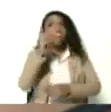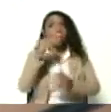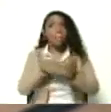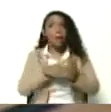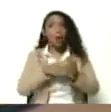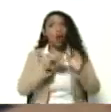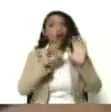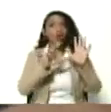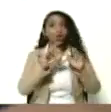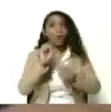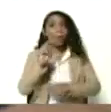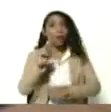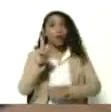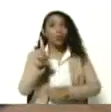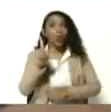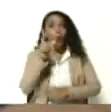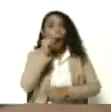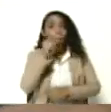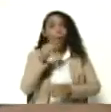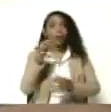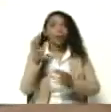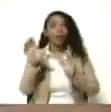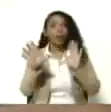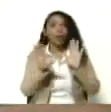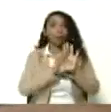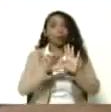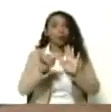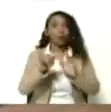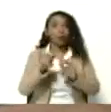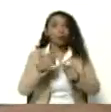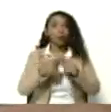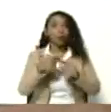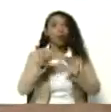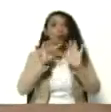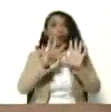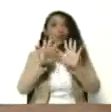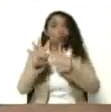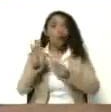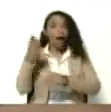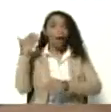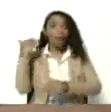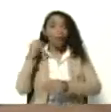Ildefonso Finol, constituyente. Es constituyente en el 99, Ildefonso.